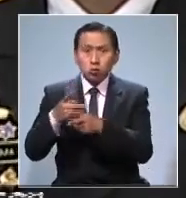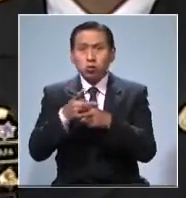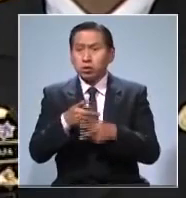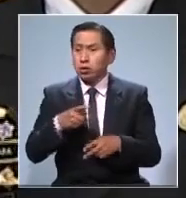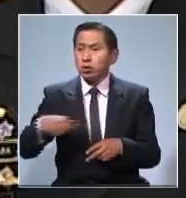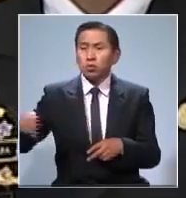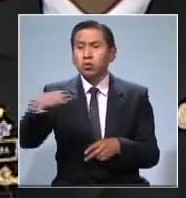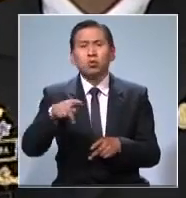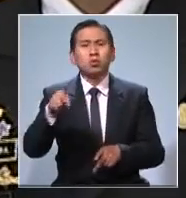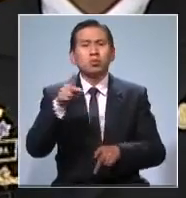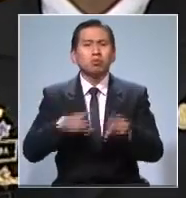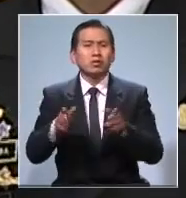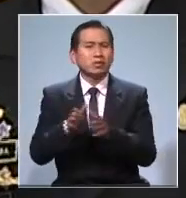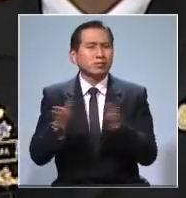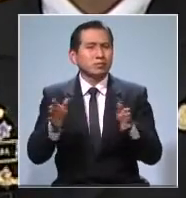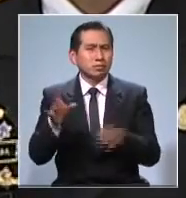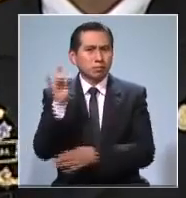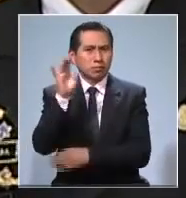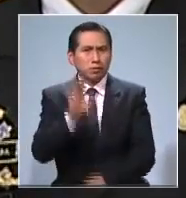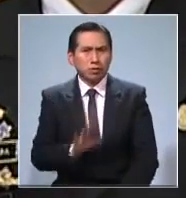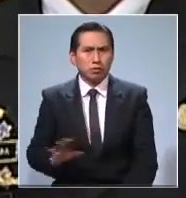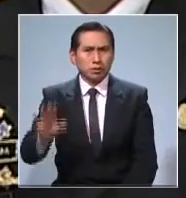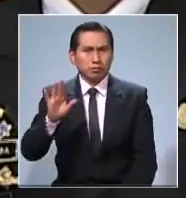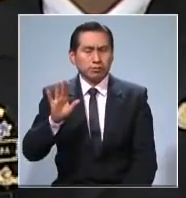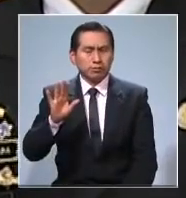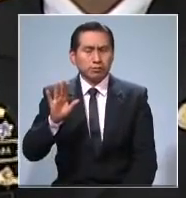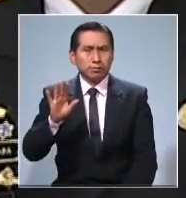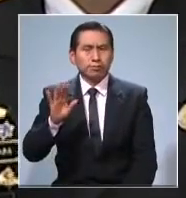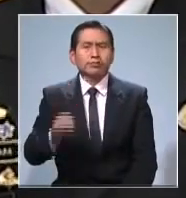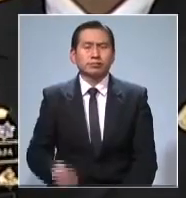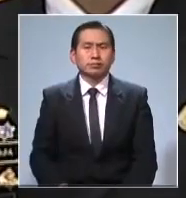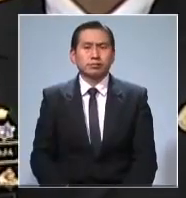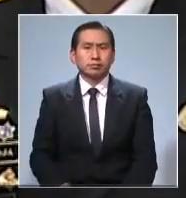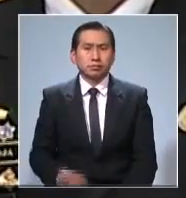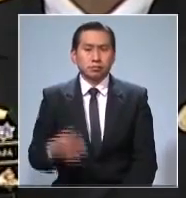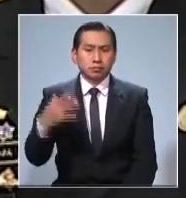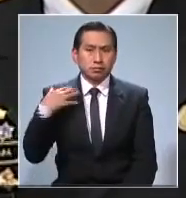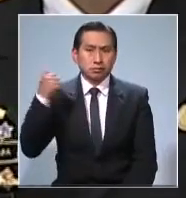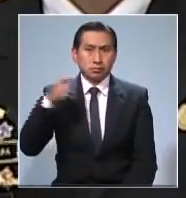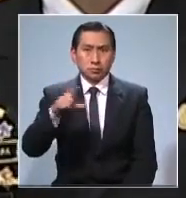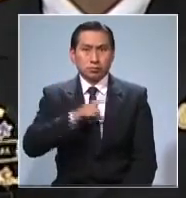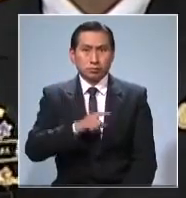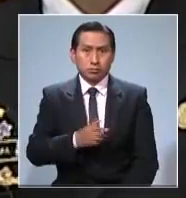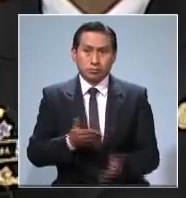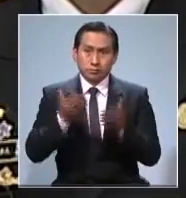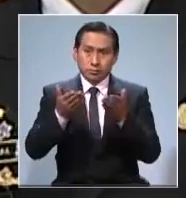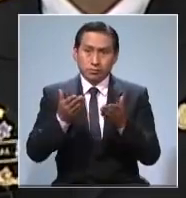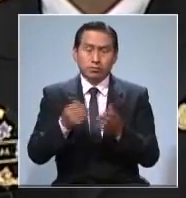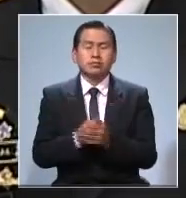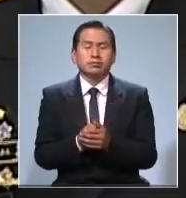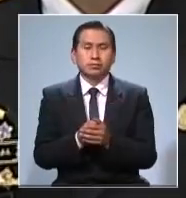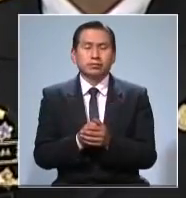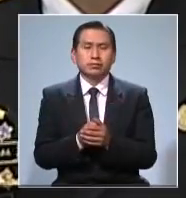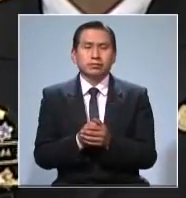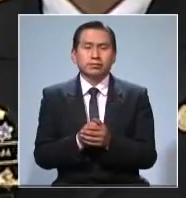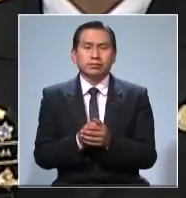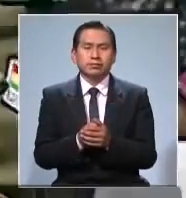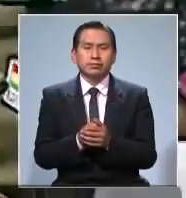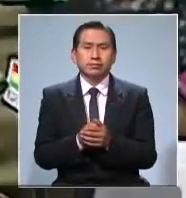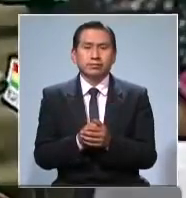ciudadanas y ciudadanos de nuestro país. Señor comandante de la Policía Boliviana,